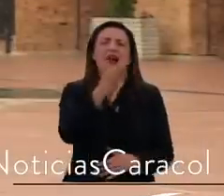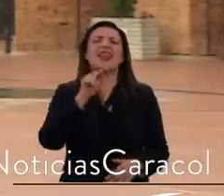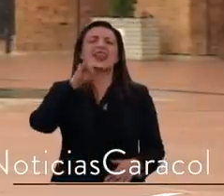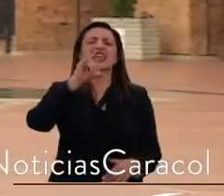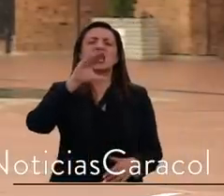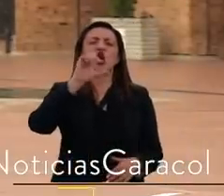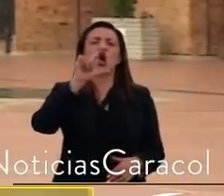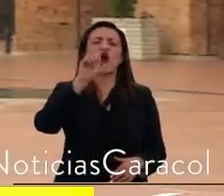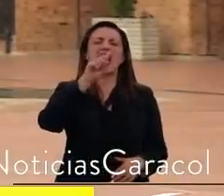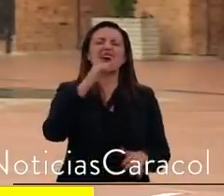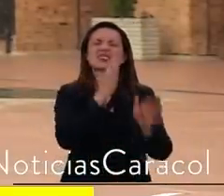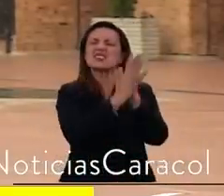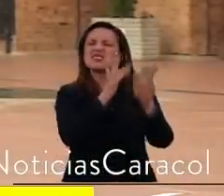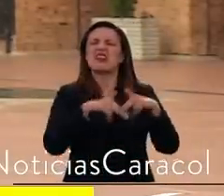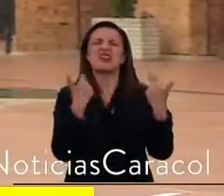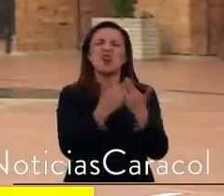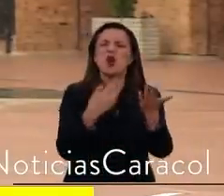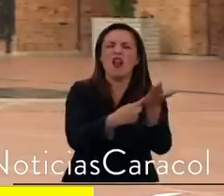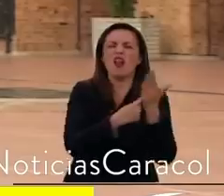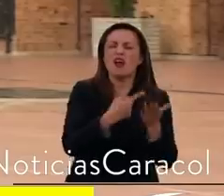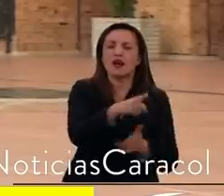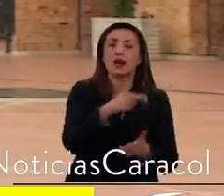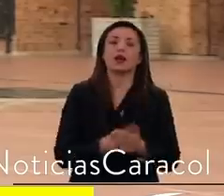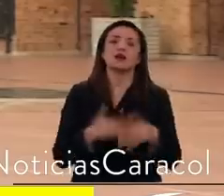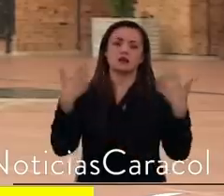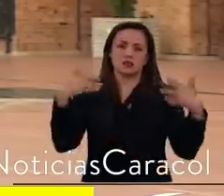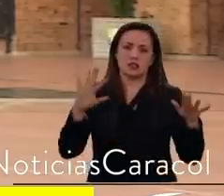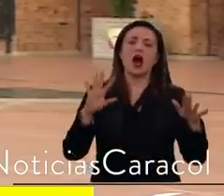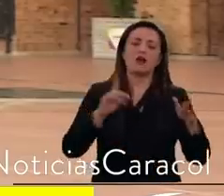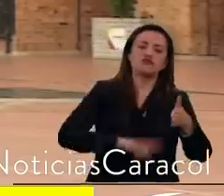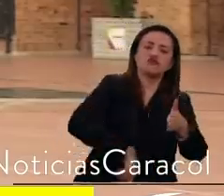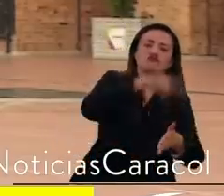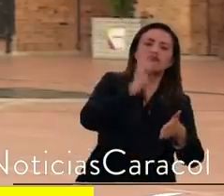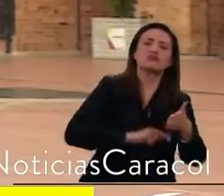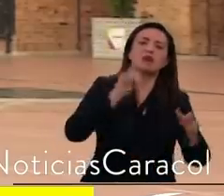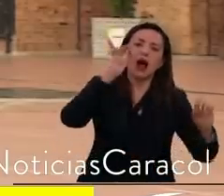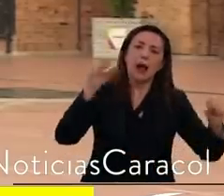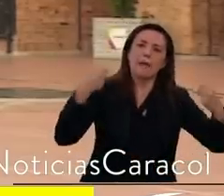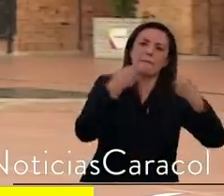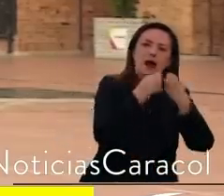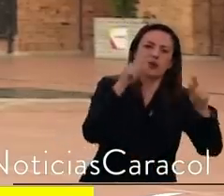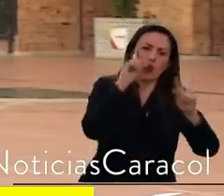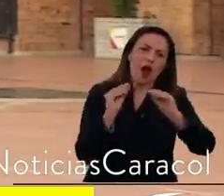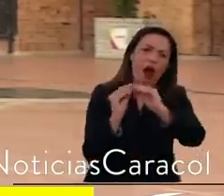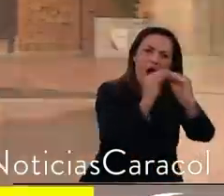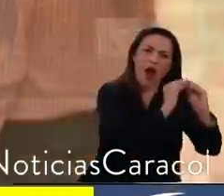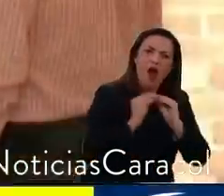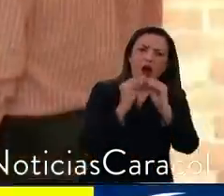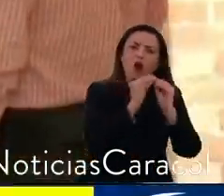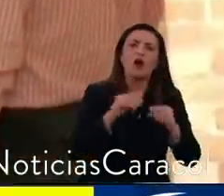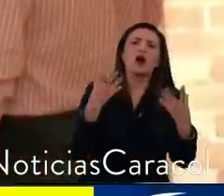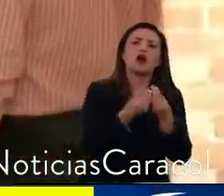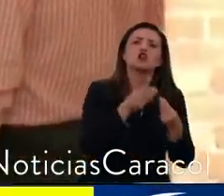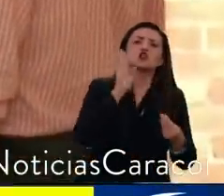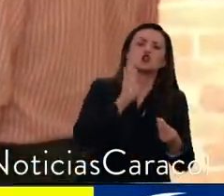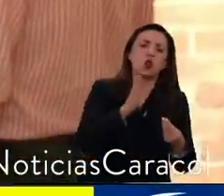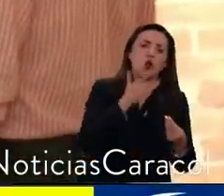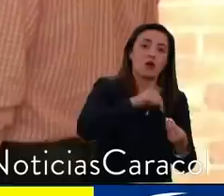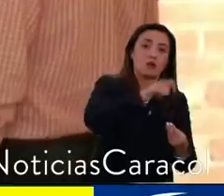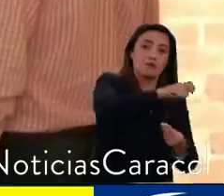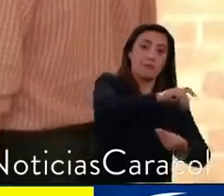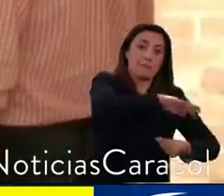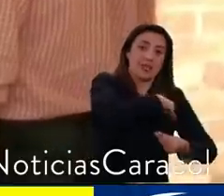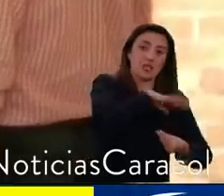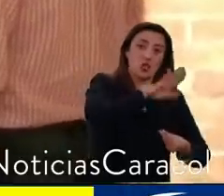Daniela, pues se firmó un pacto entre el gobierno nacional y también los gobernadores del país en el sentido de que